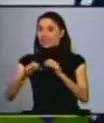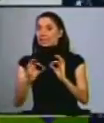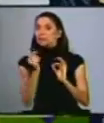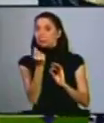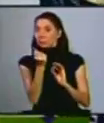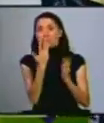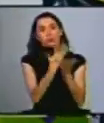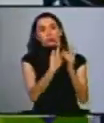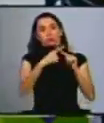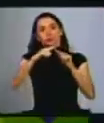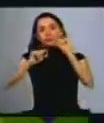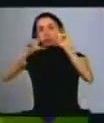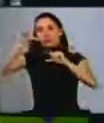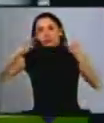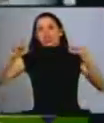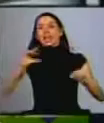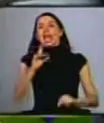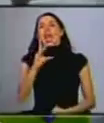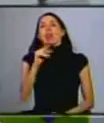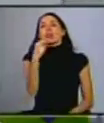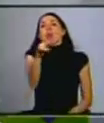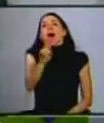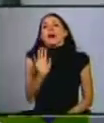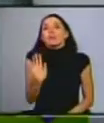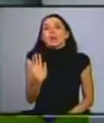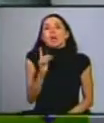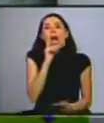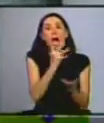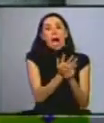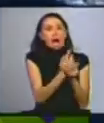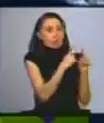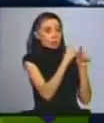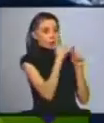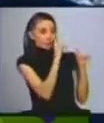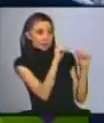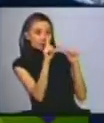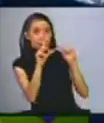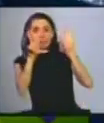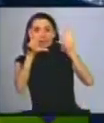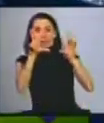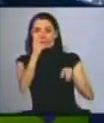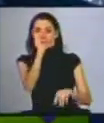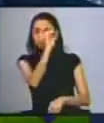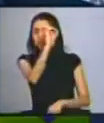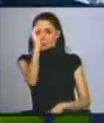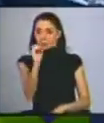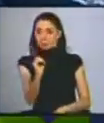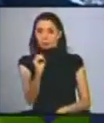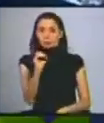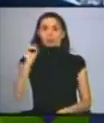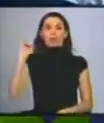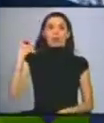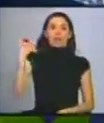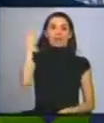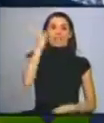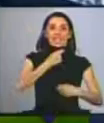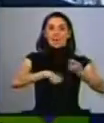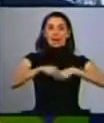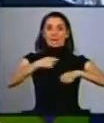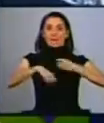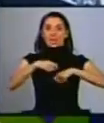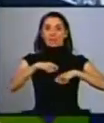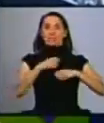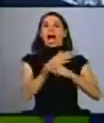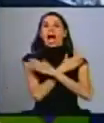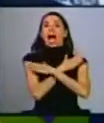para todas las edades. Eso sí, las tendencias son bastante claras. El 80% del general de la venta